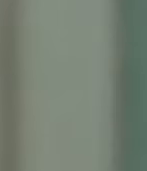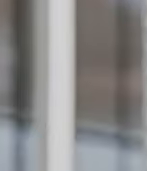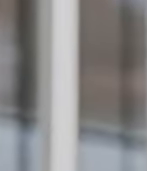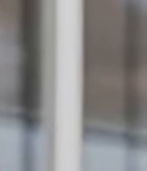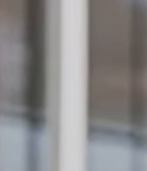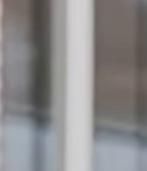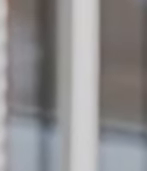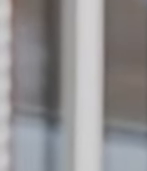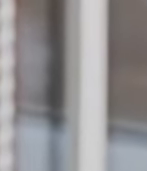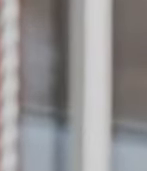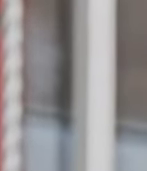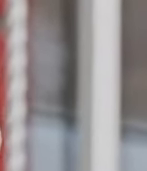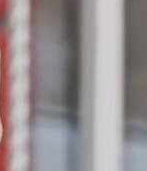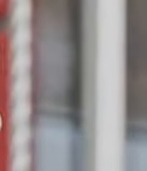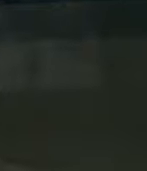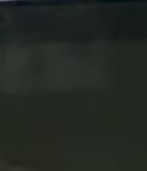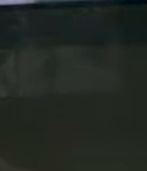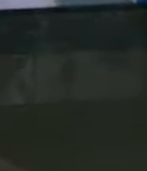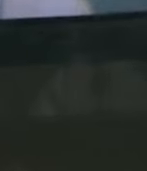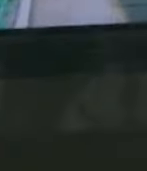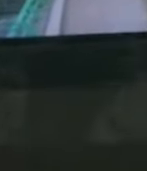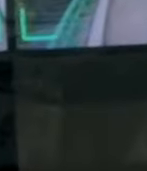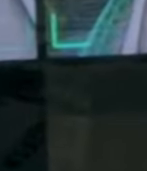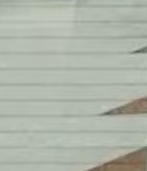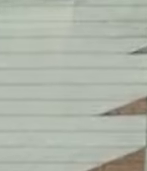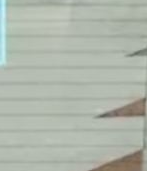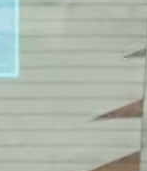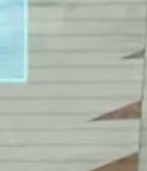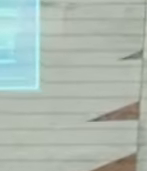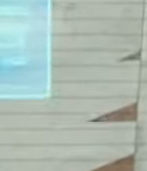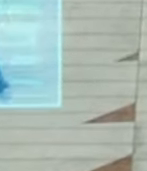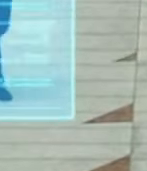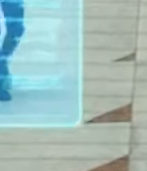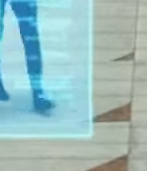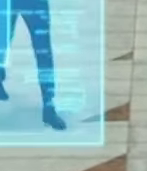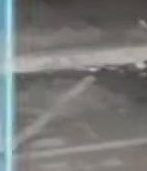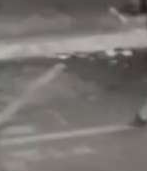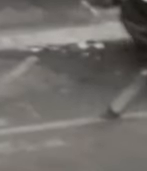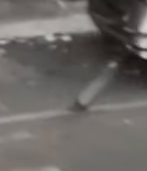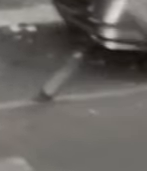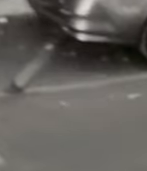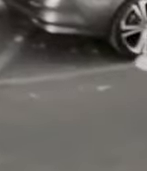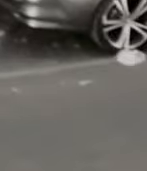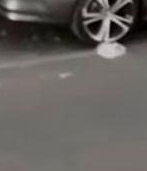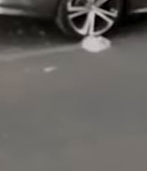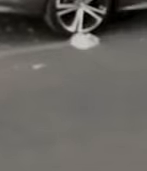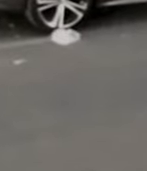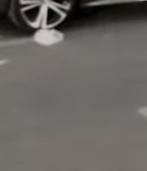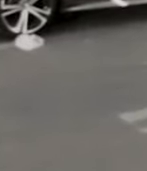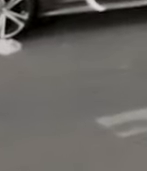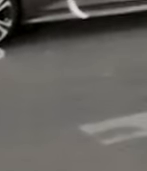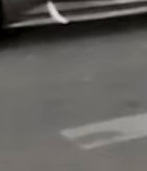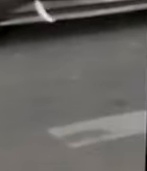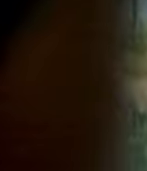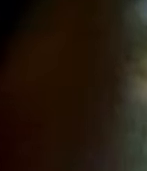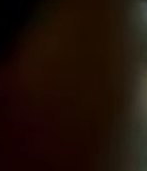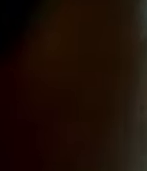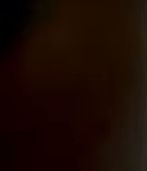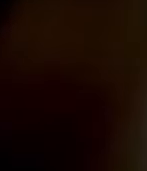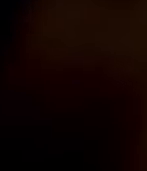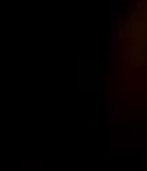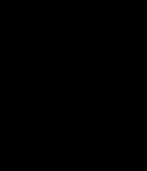cámaras. Esas cámaras a veces ni sirven. En el Partido Verde proponemos utilizar tecnología avanzada, cámaras de reconocimiento facial